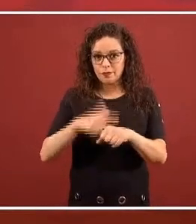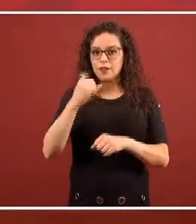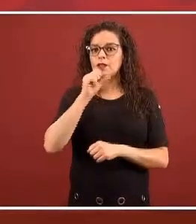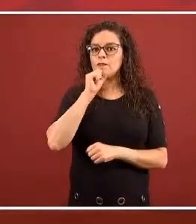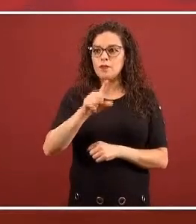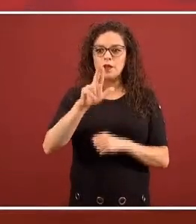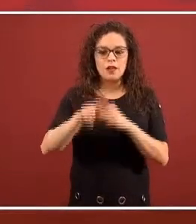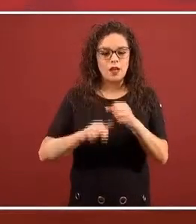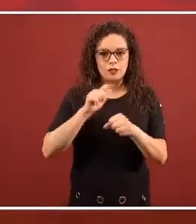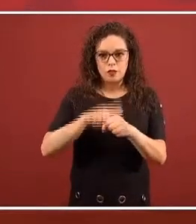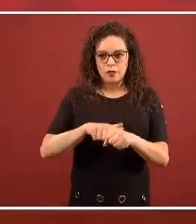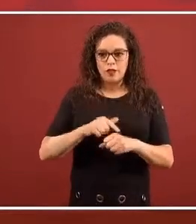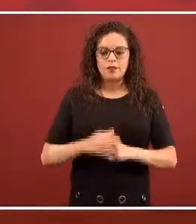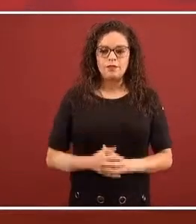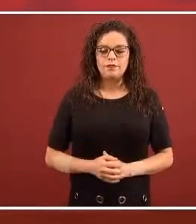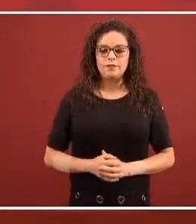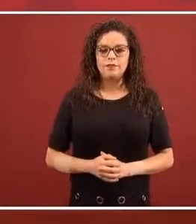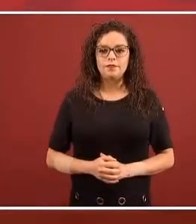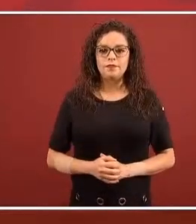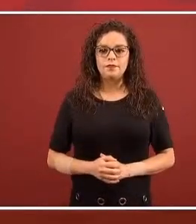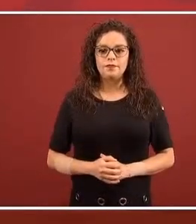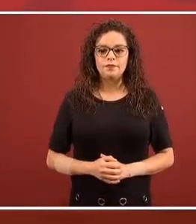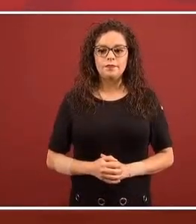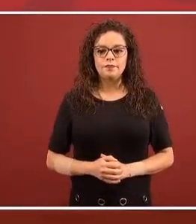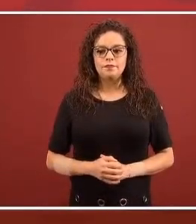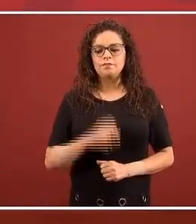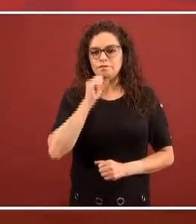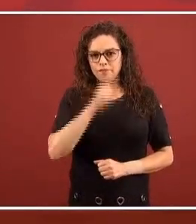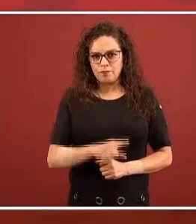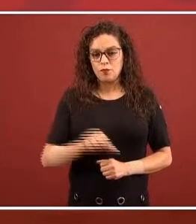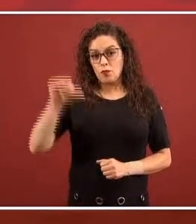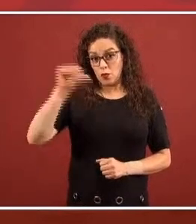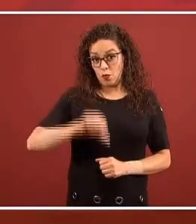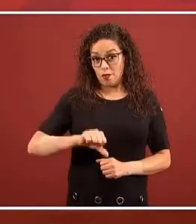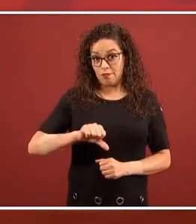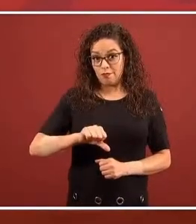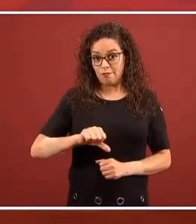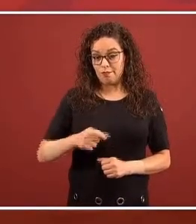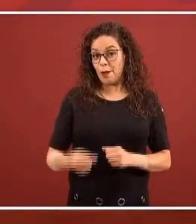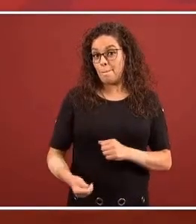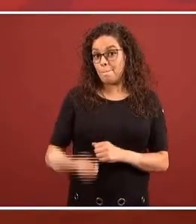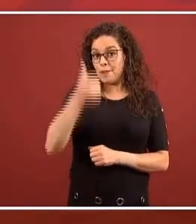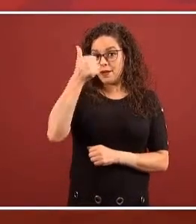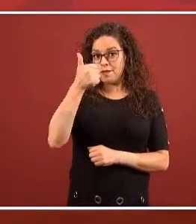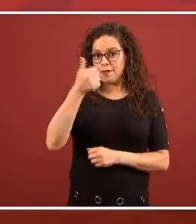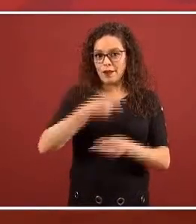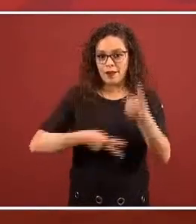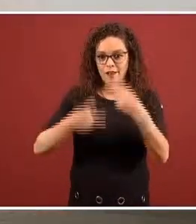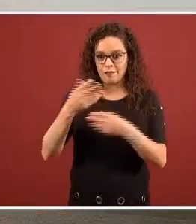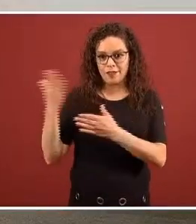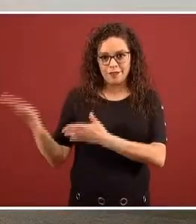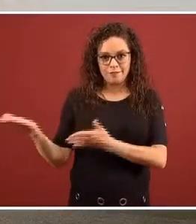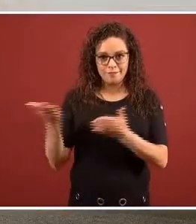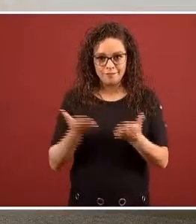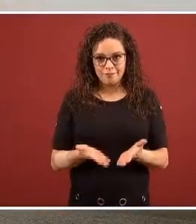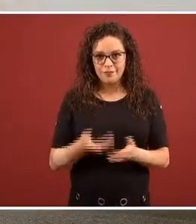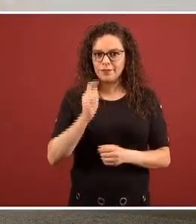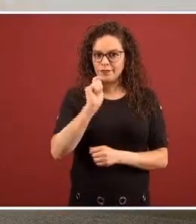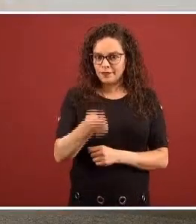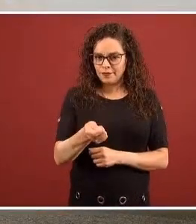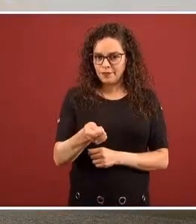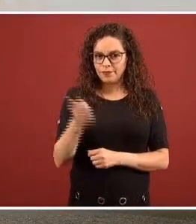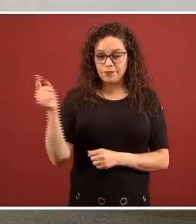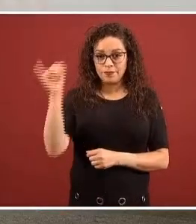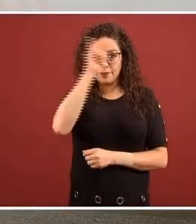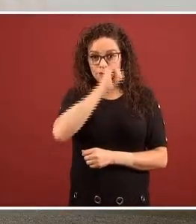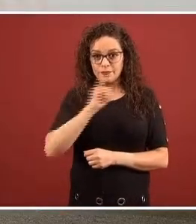nacional. Pero también el día de hoy quisiera darle la bienvenida. Es la primera vez que nos acompaña. Está con nosotros